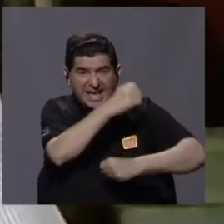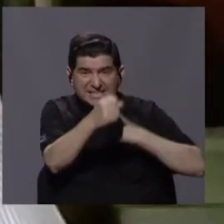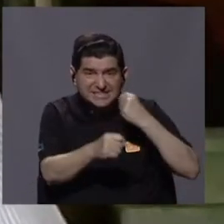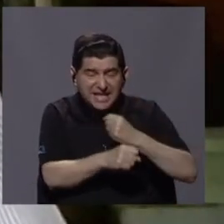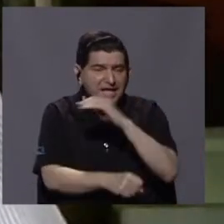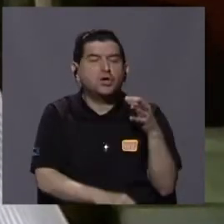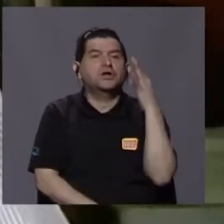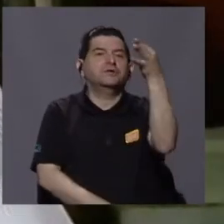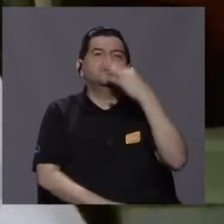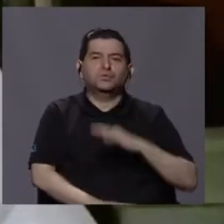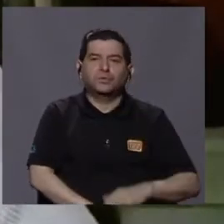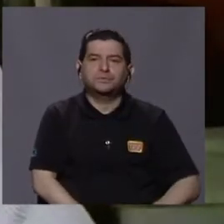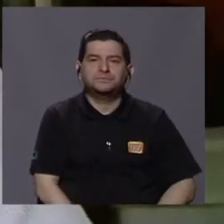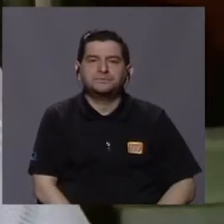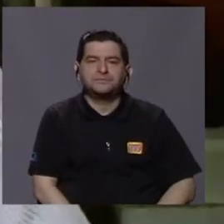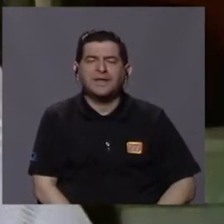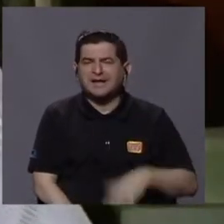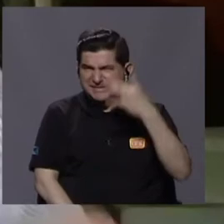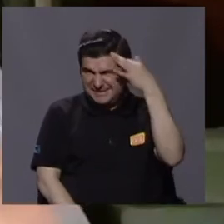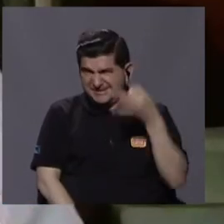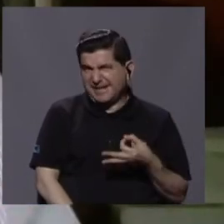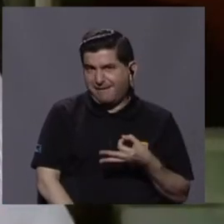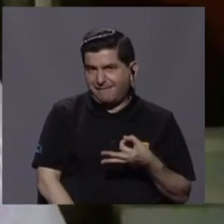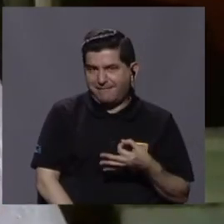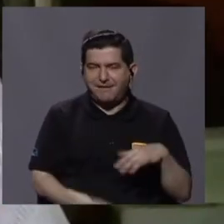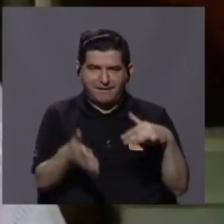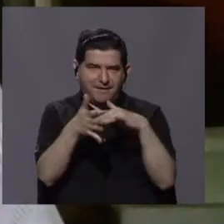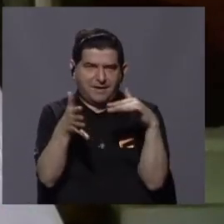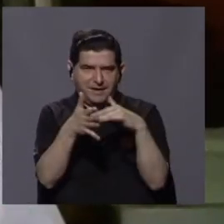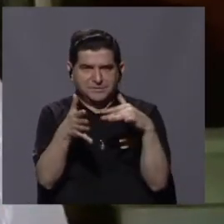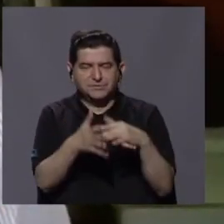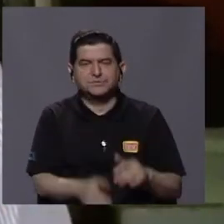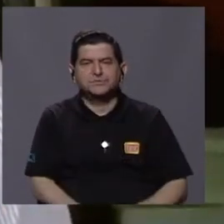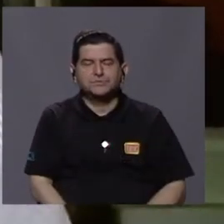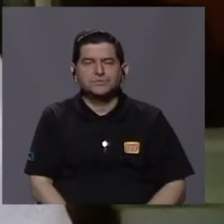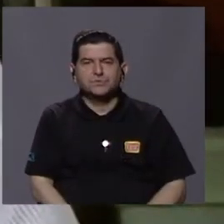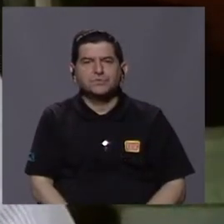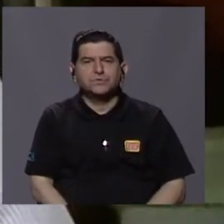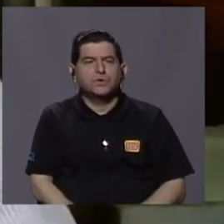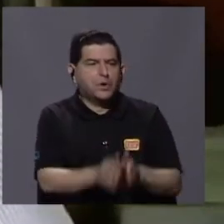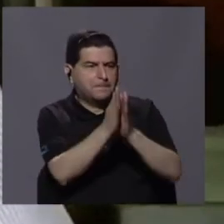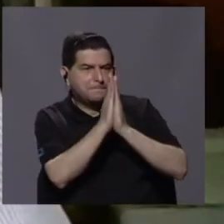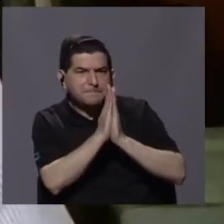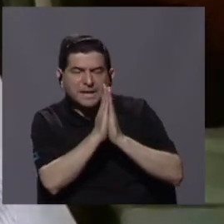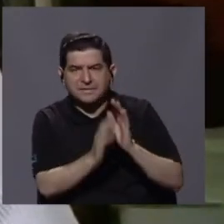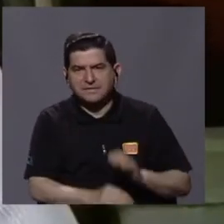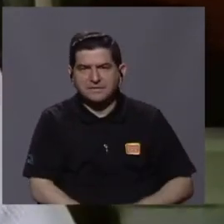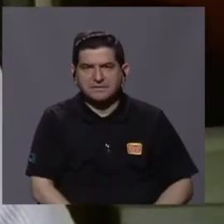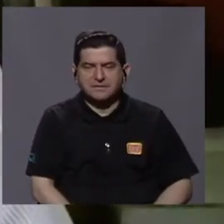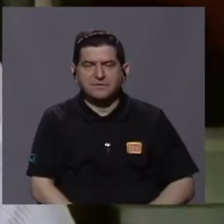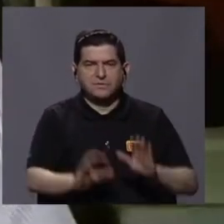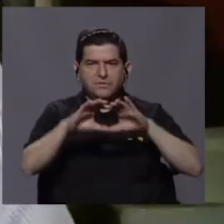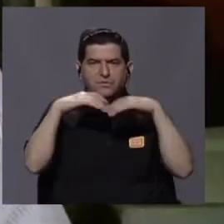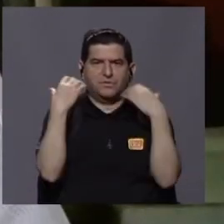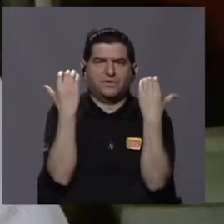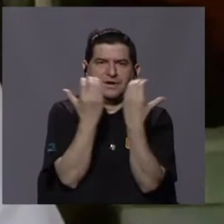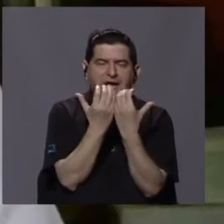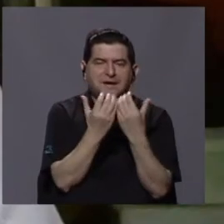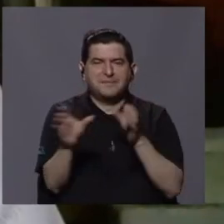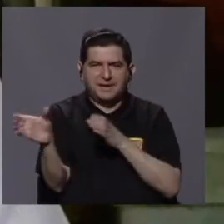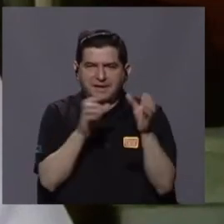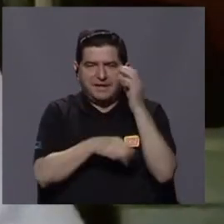y el año entrante se calcula en un estudio que se ha hecho comisionado por la cámara de comercio